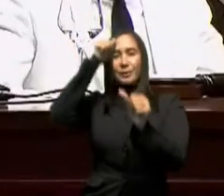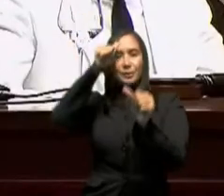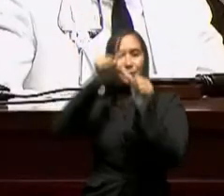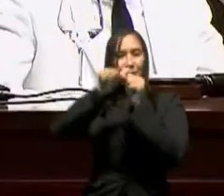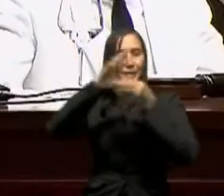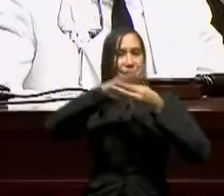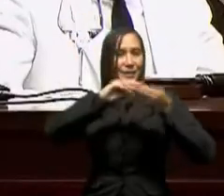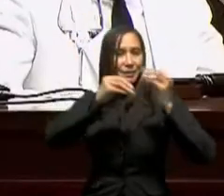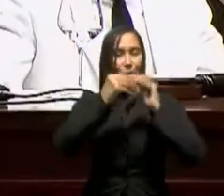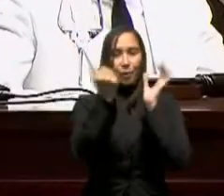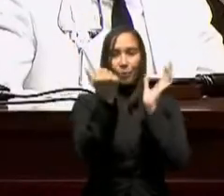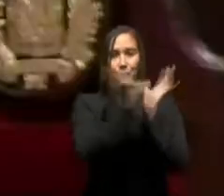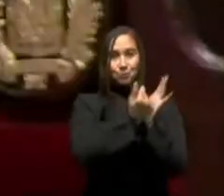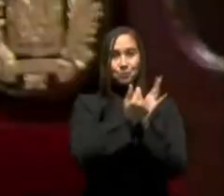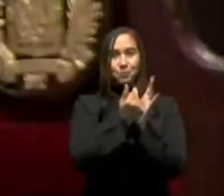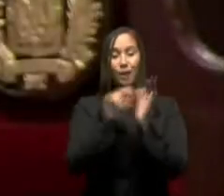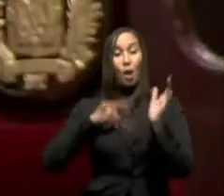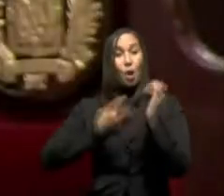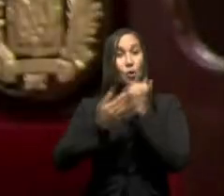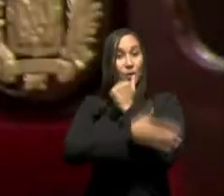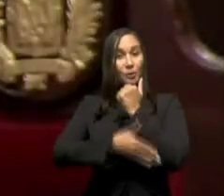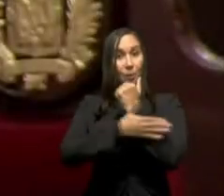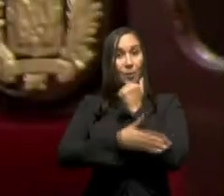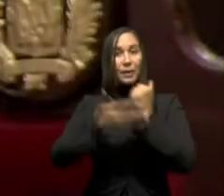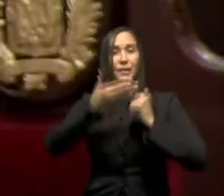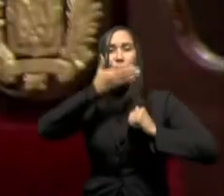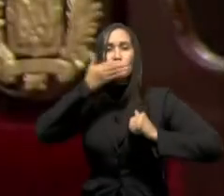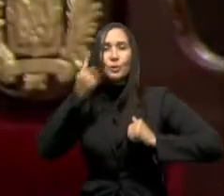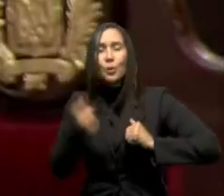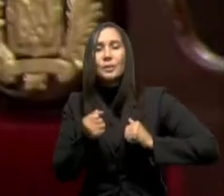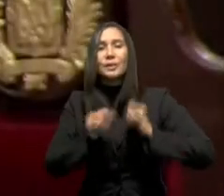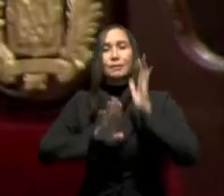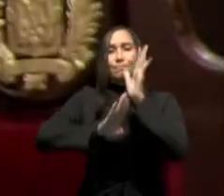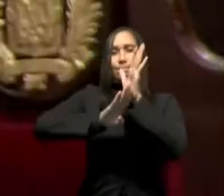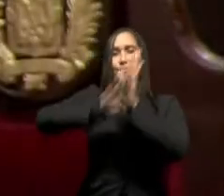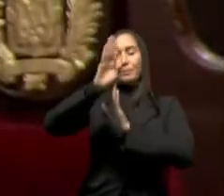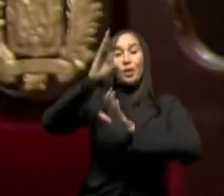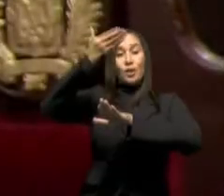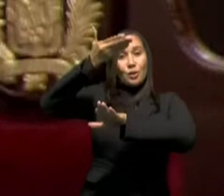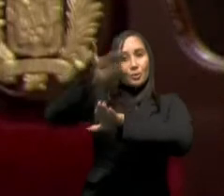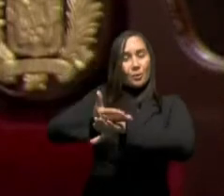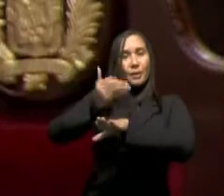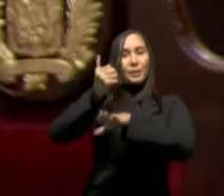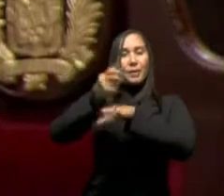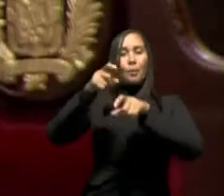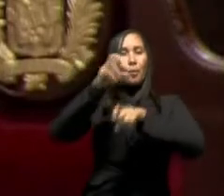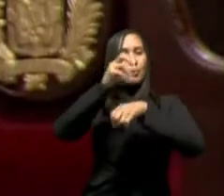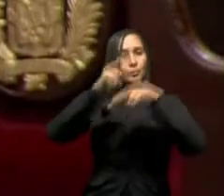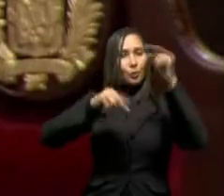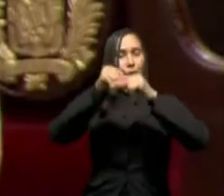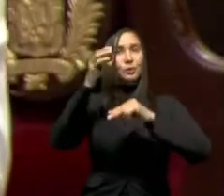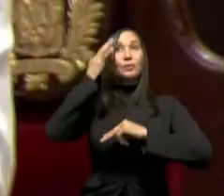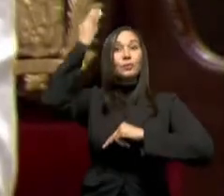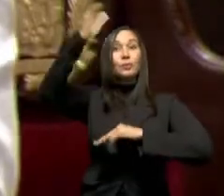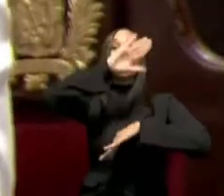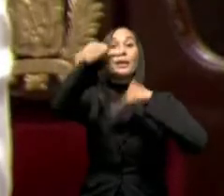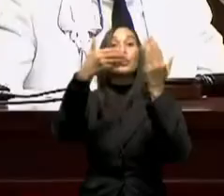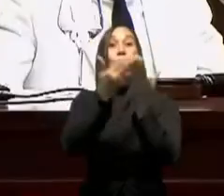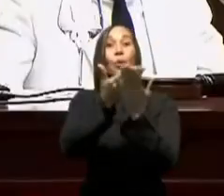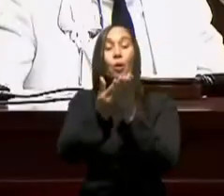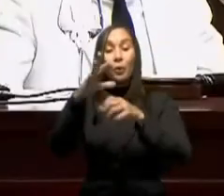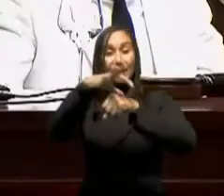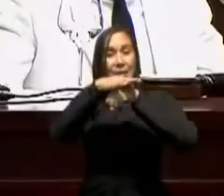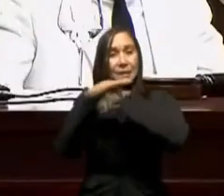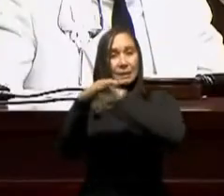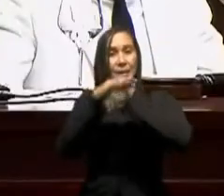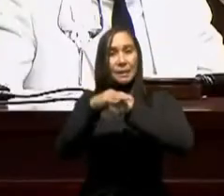historia. Nuestro país es dulce tierra de progreso. Sobre él estamos construyendo el futuro que todos merecemos. Tierra